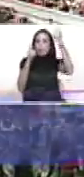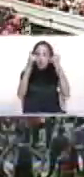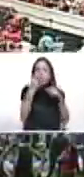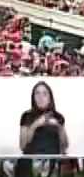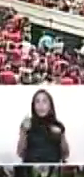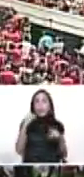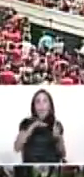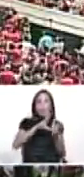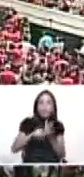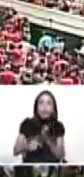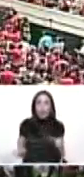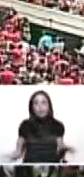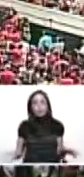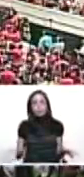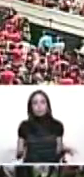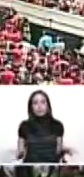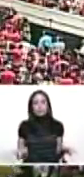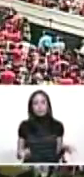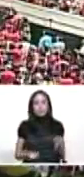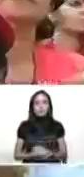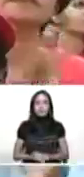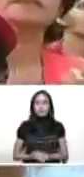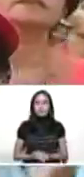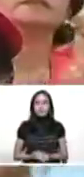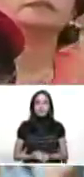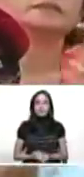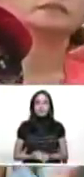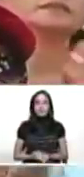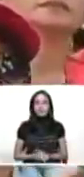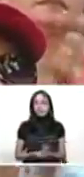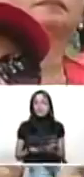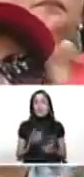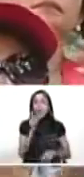y han robado la patria.